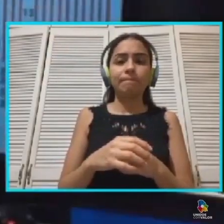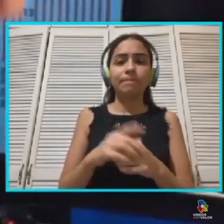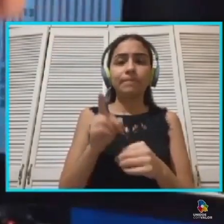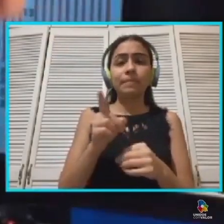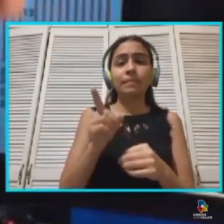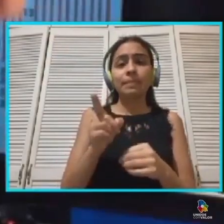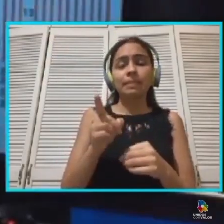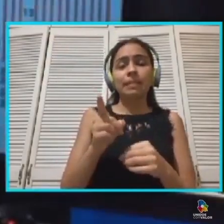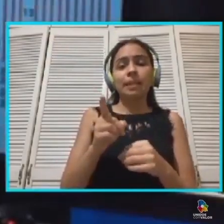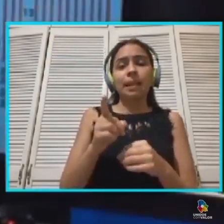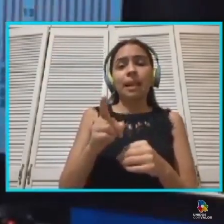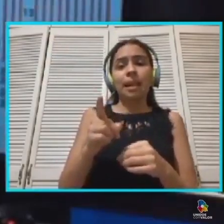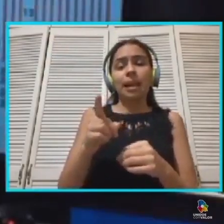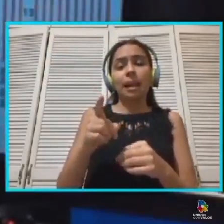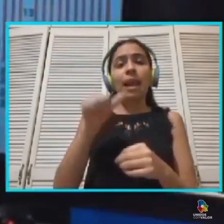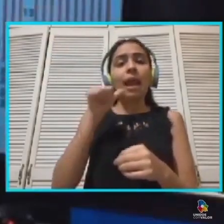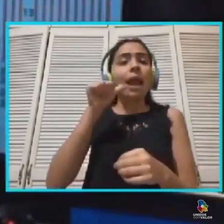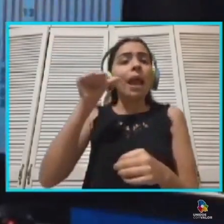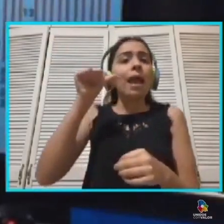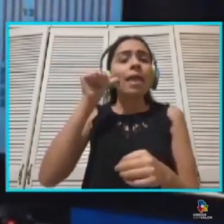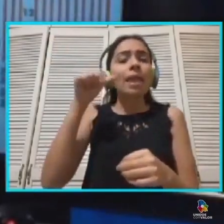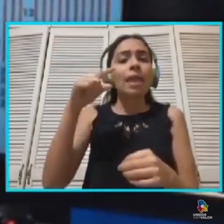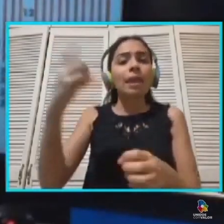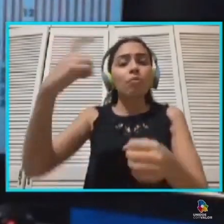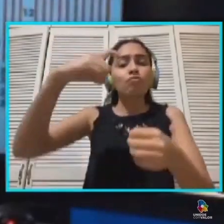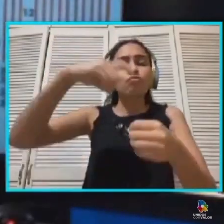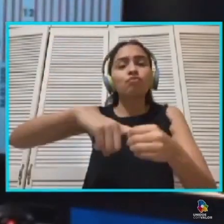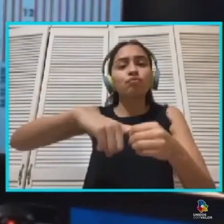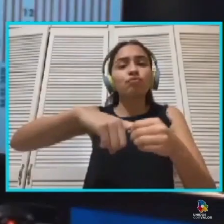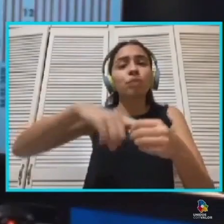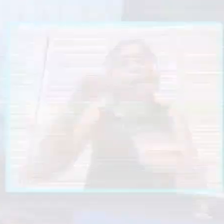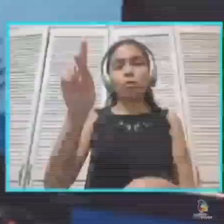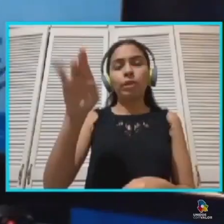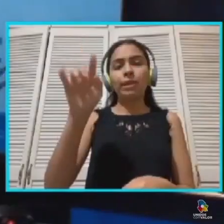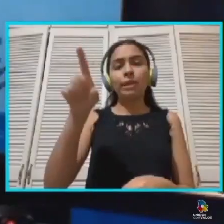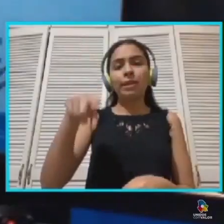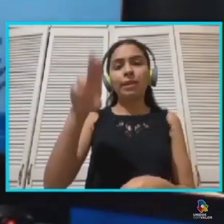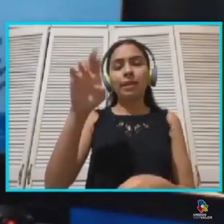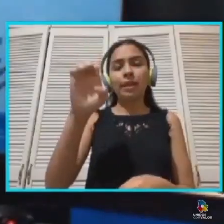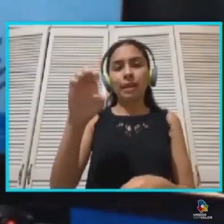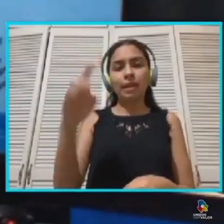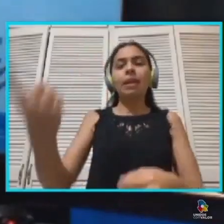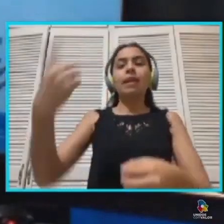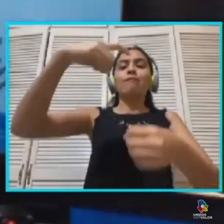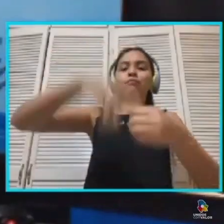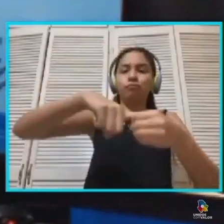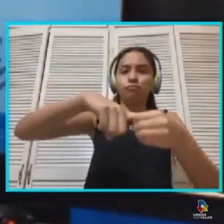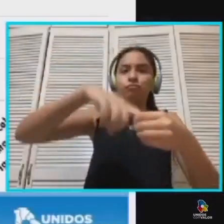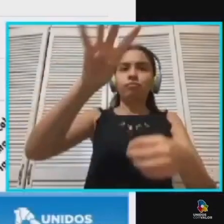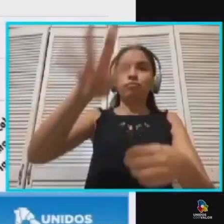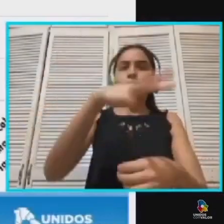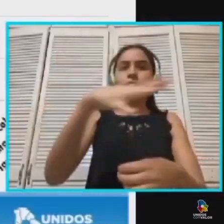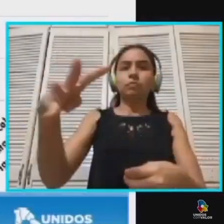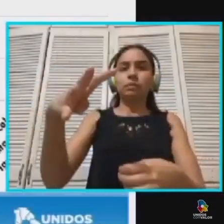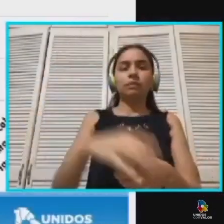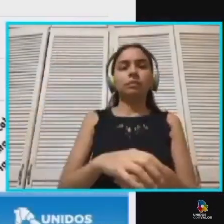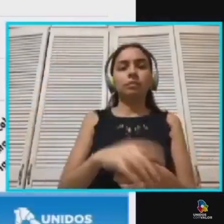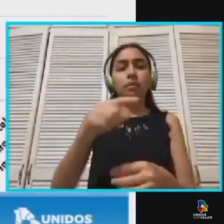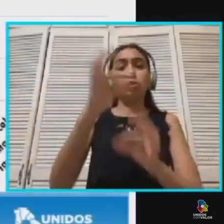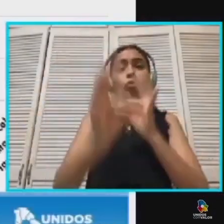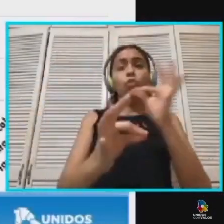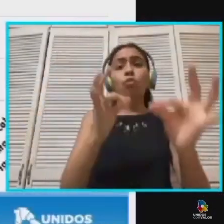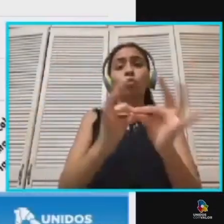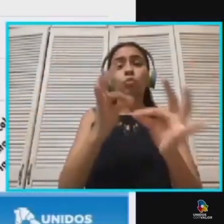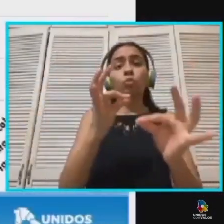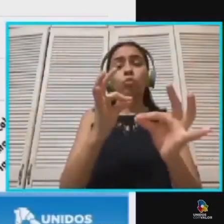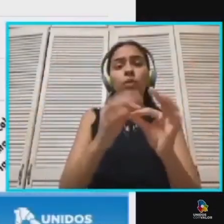El día de ayer se reportaron 43 casos más por PCR. Casos confirmados por municipios, 627 para